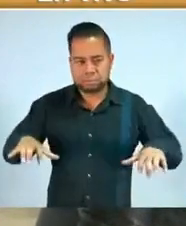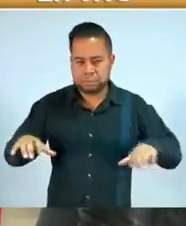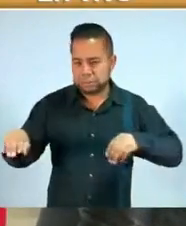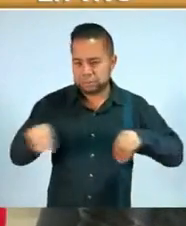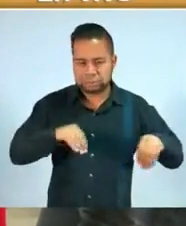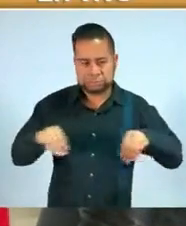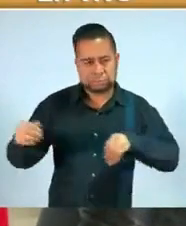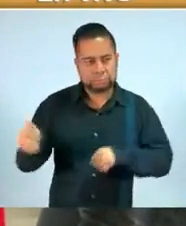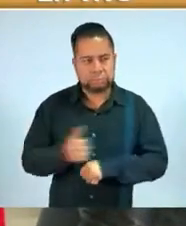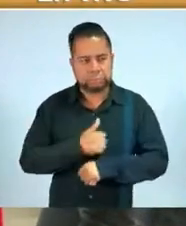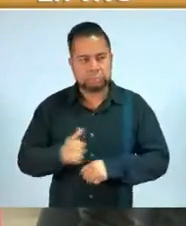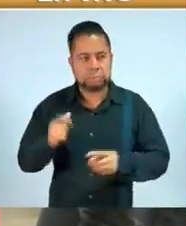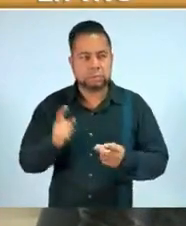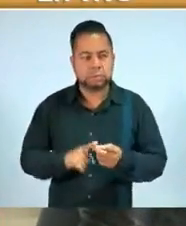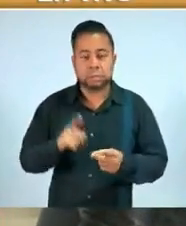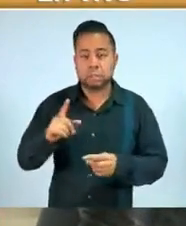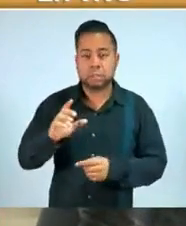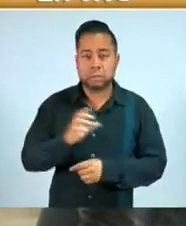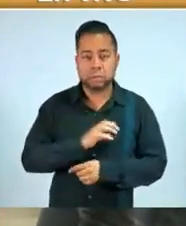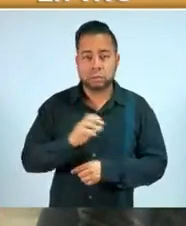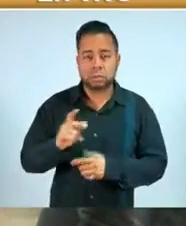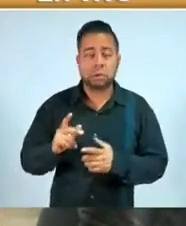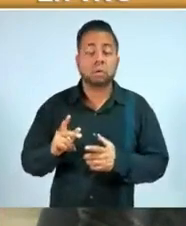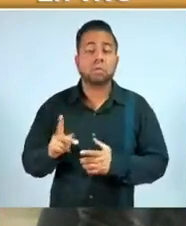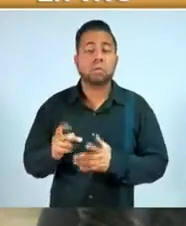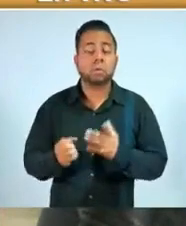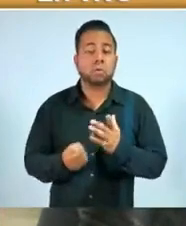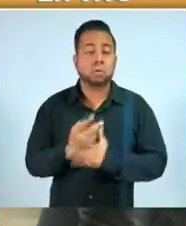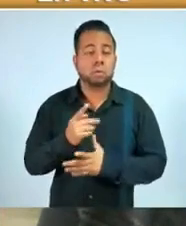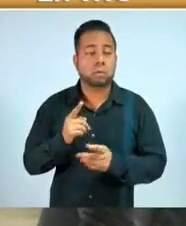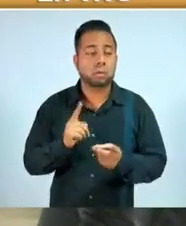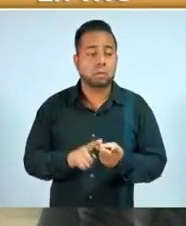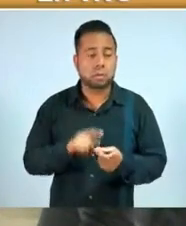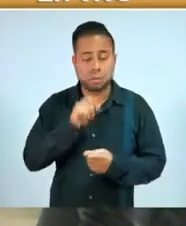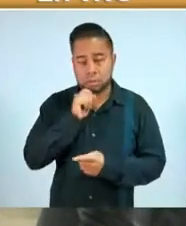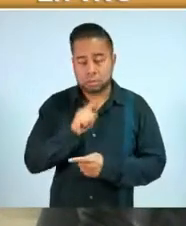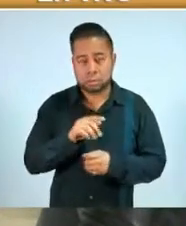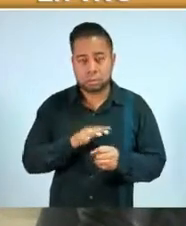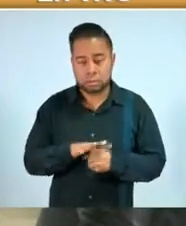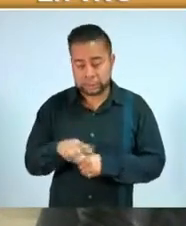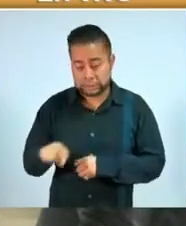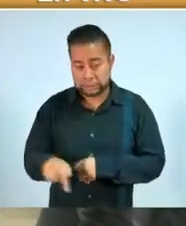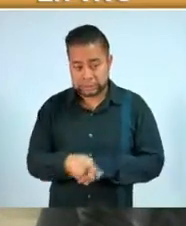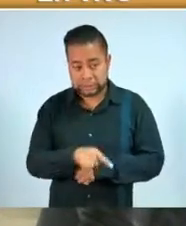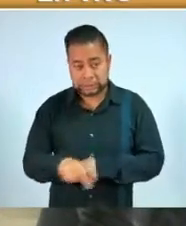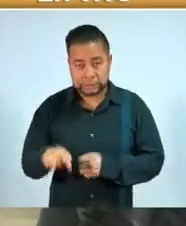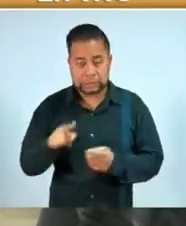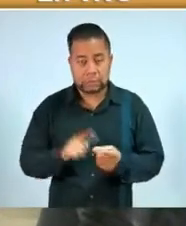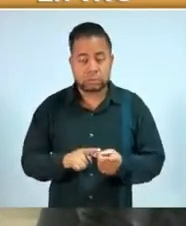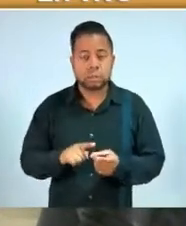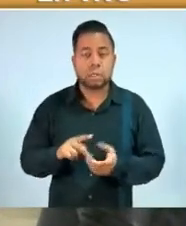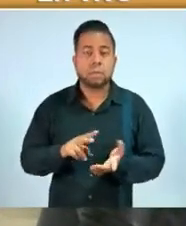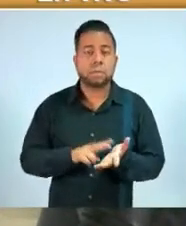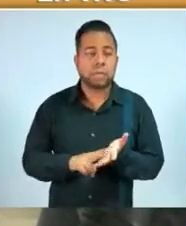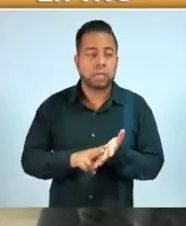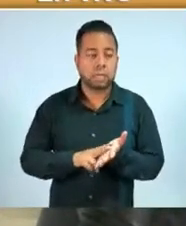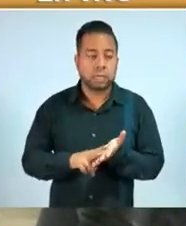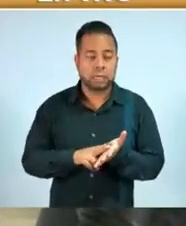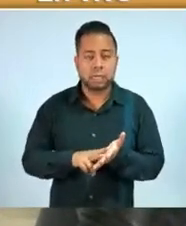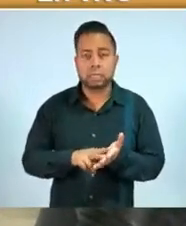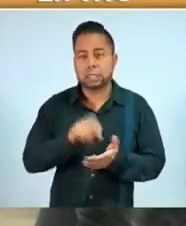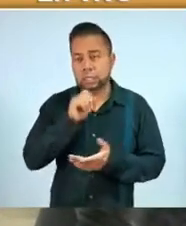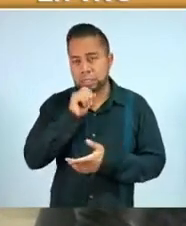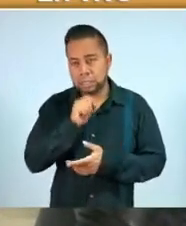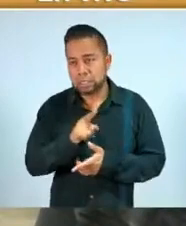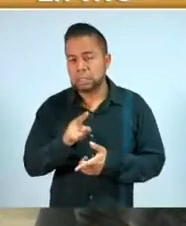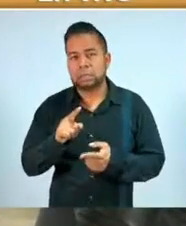álgidas: el plantel del Cobao de Pueblo Nuevo y lo que es la parte de donde está el CECITE, la Escuela de Medicina,